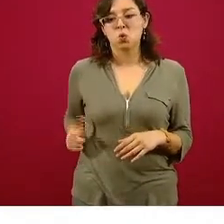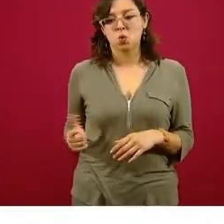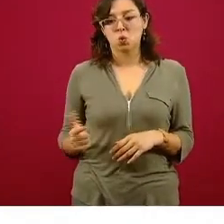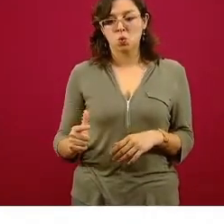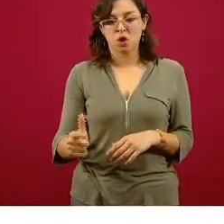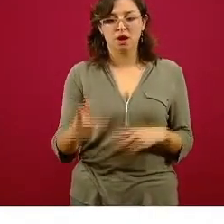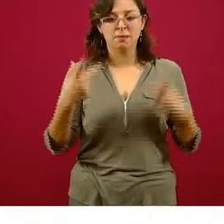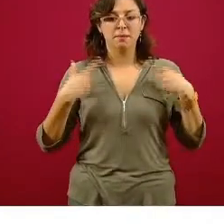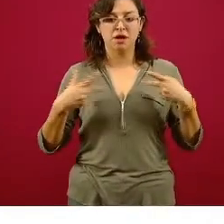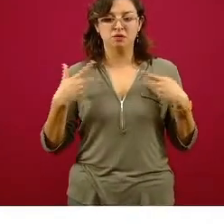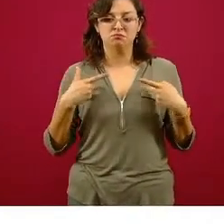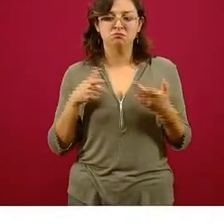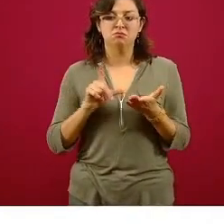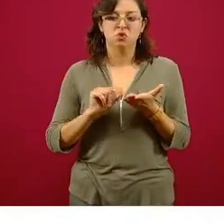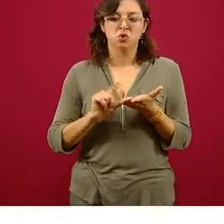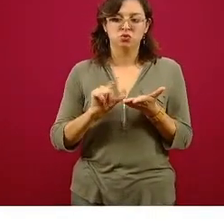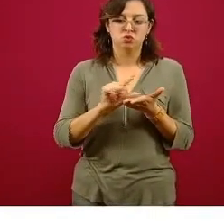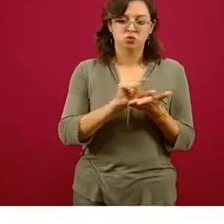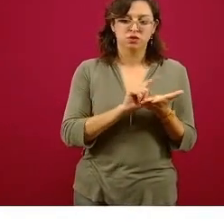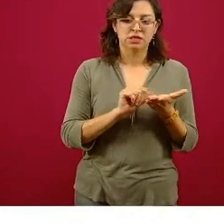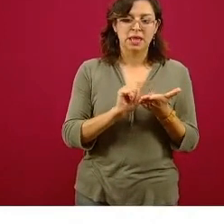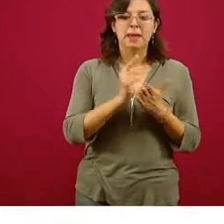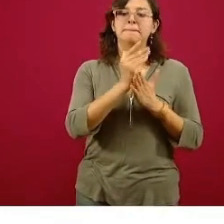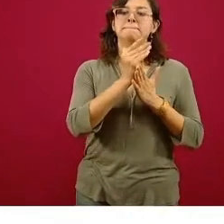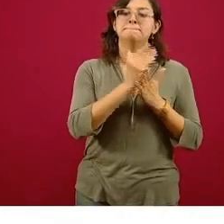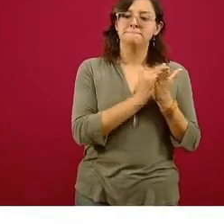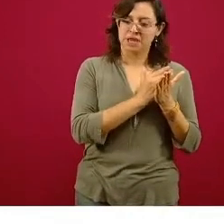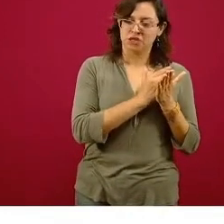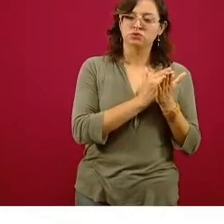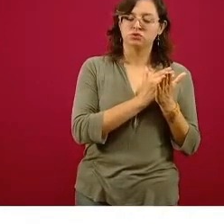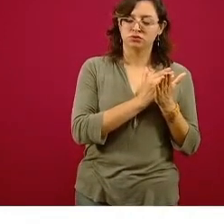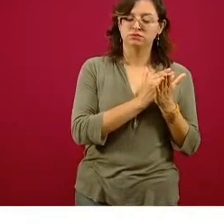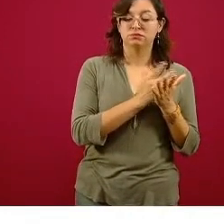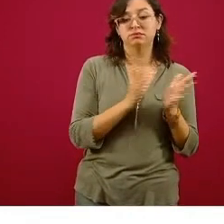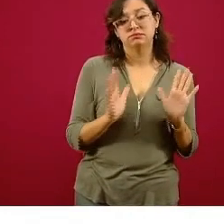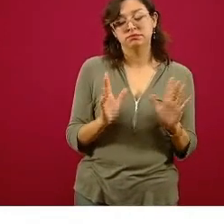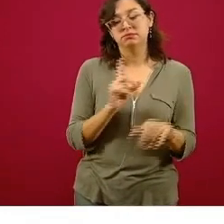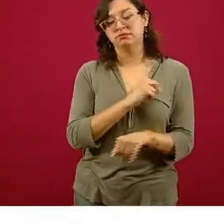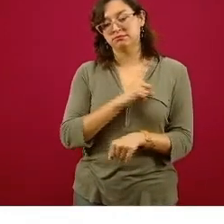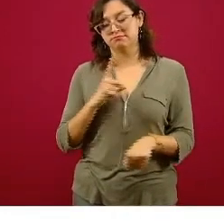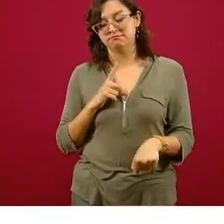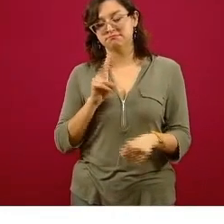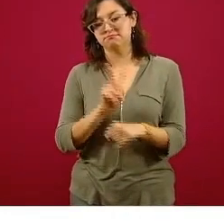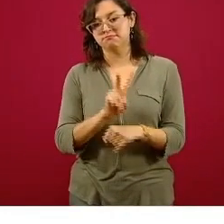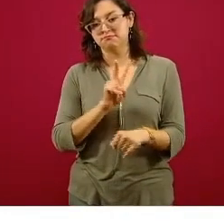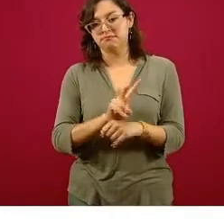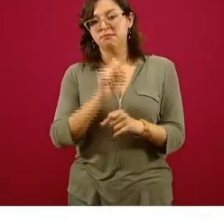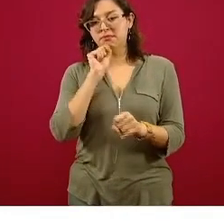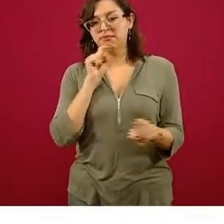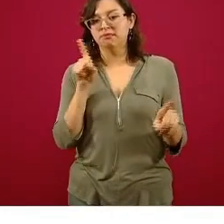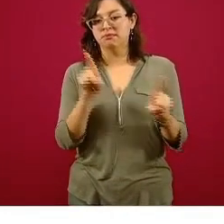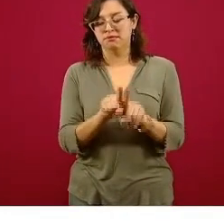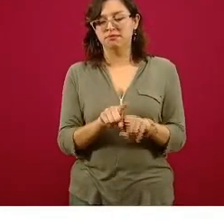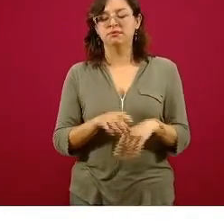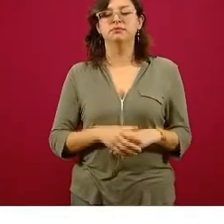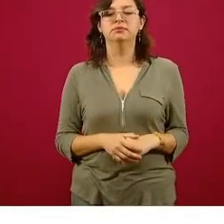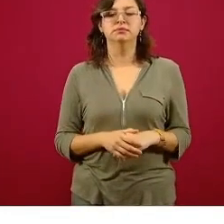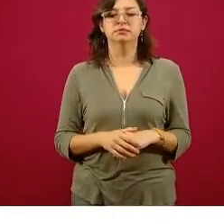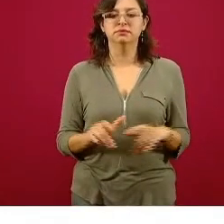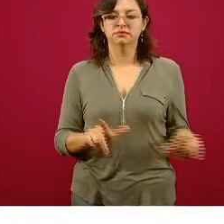de Twitter han mostrado disminución en la movilidad. Hay que estar pendientes también de estos 2 estados. La siguiente, por